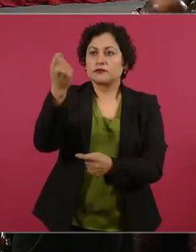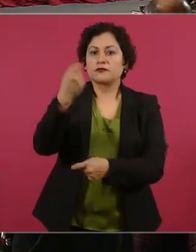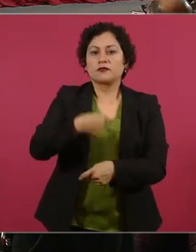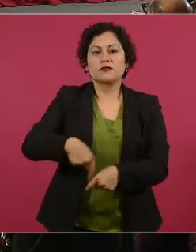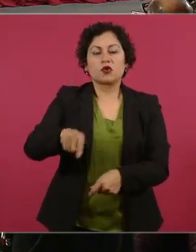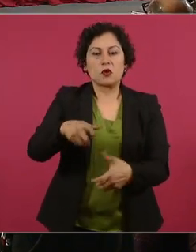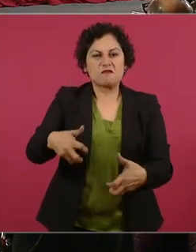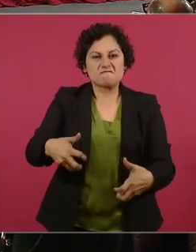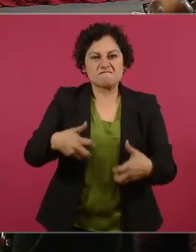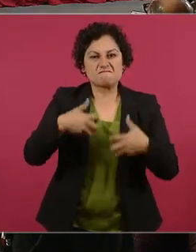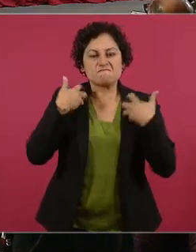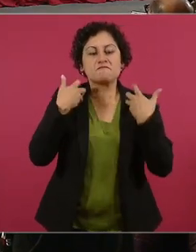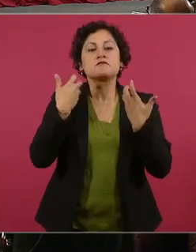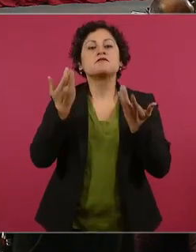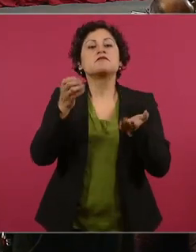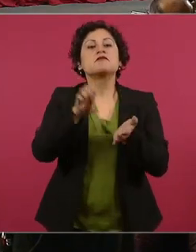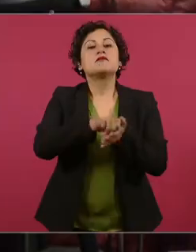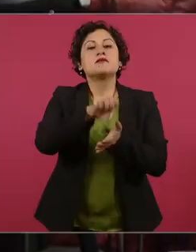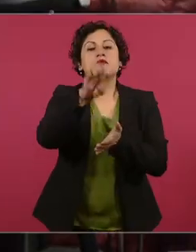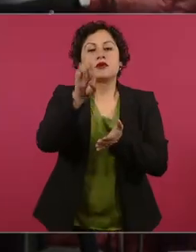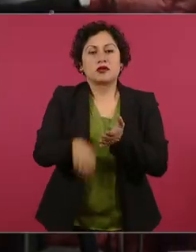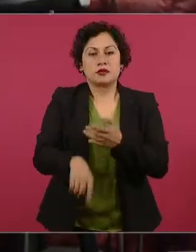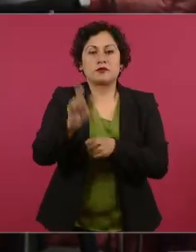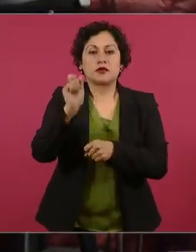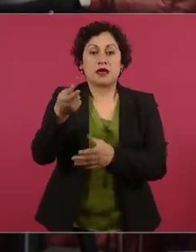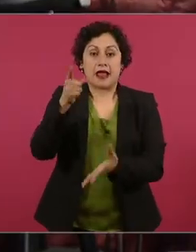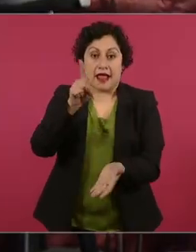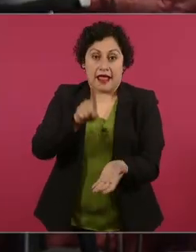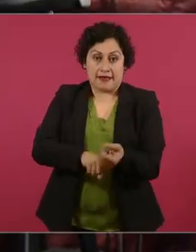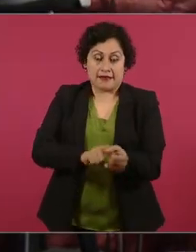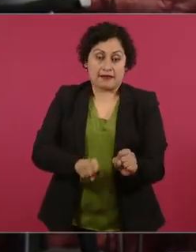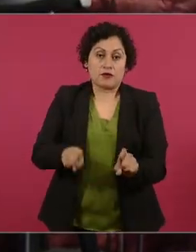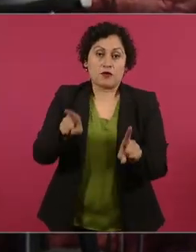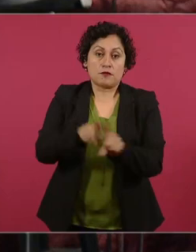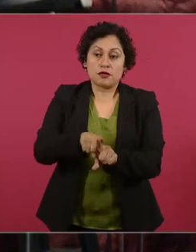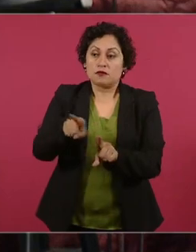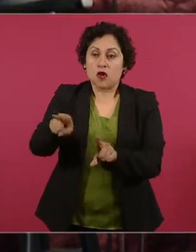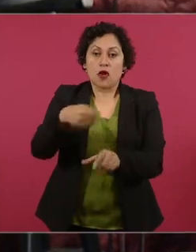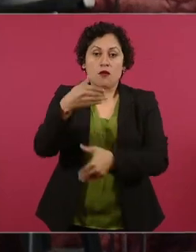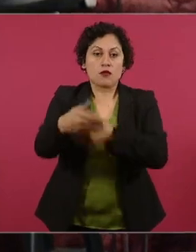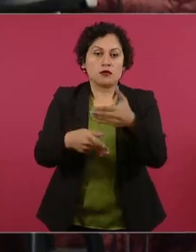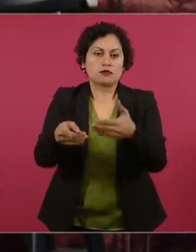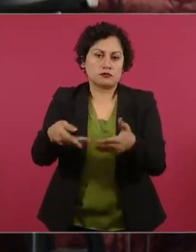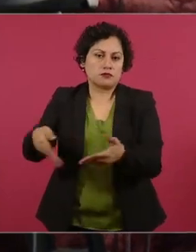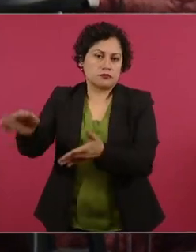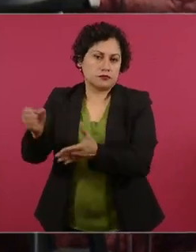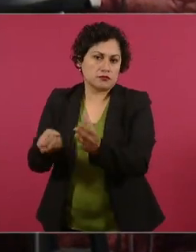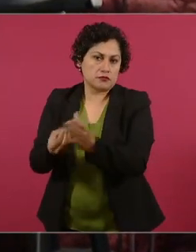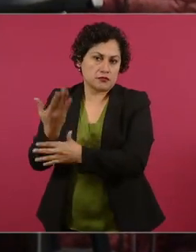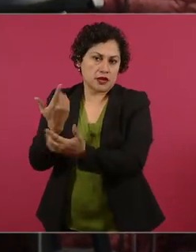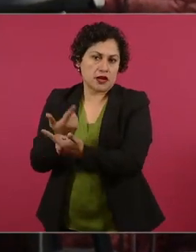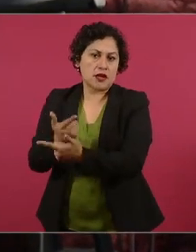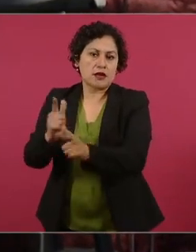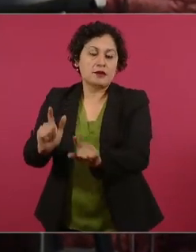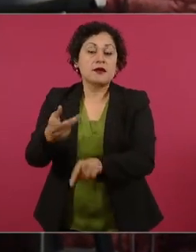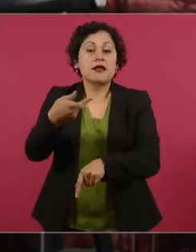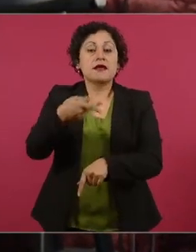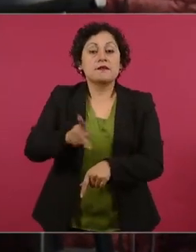tema de que parte del proceso había sido que estuvieran en libertad. Sin embargo, sale la defensa a mencionar